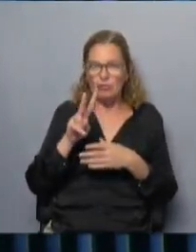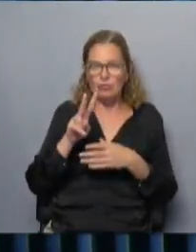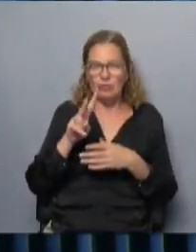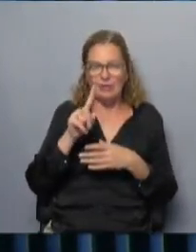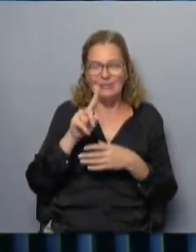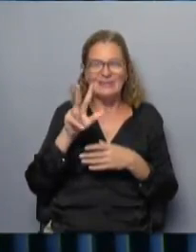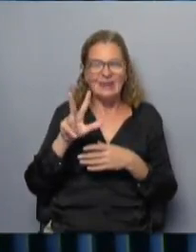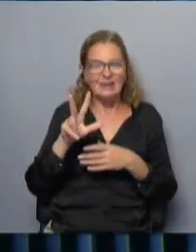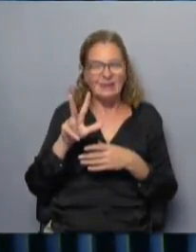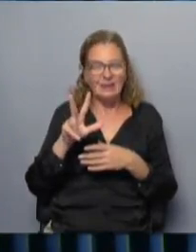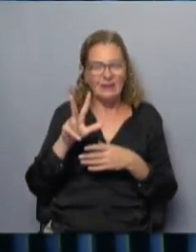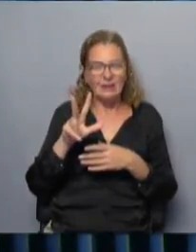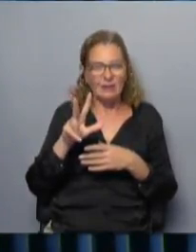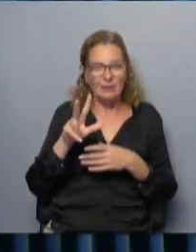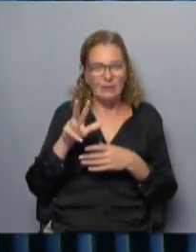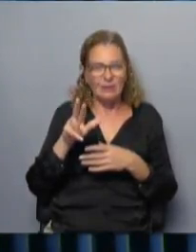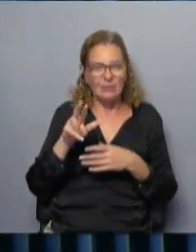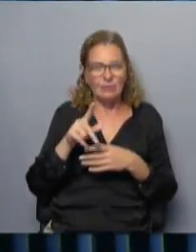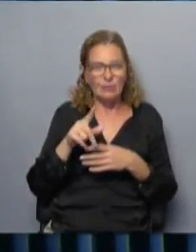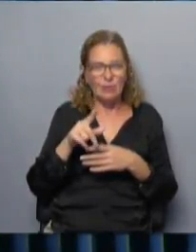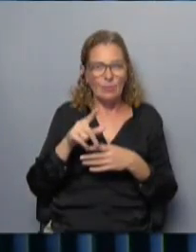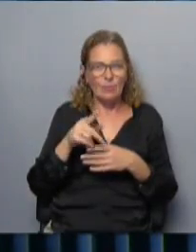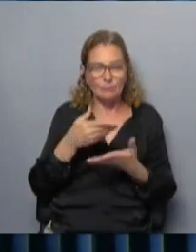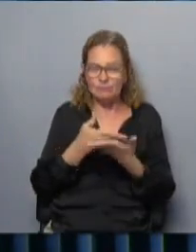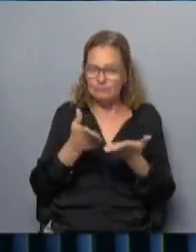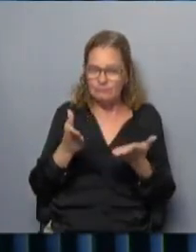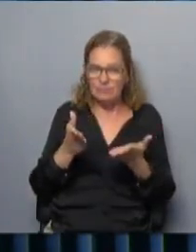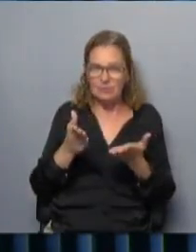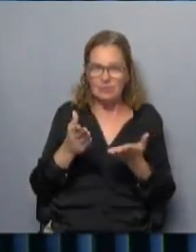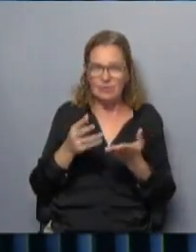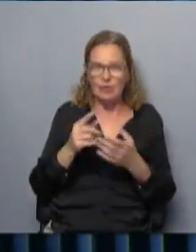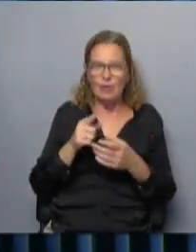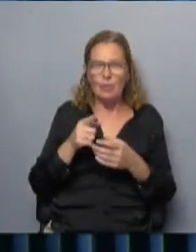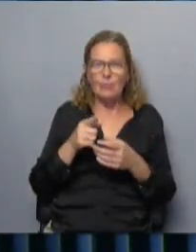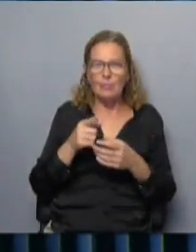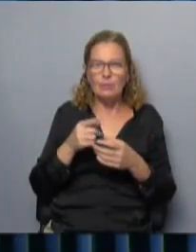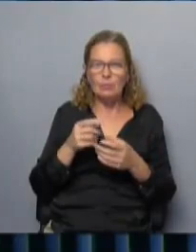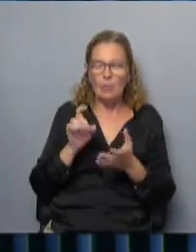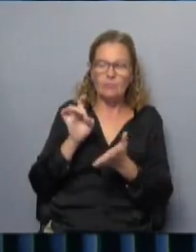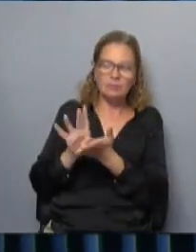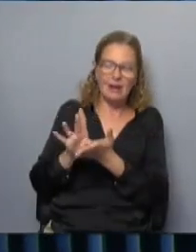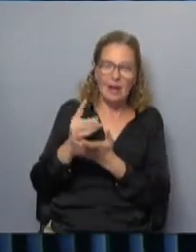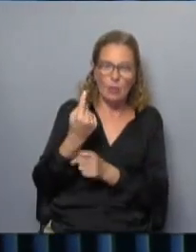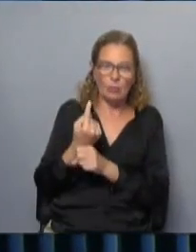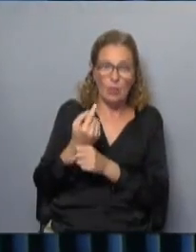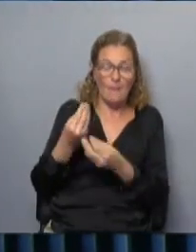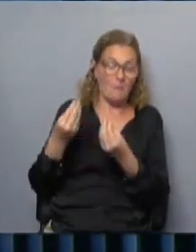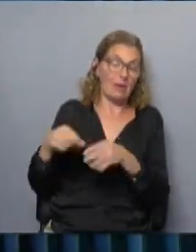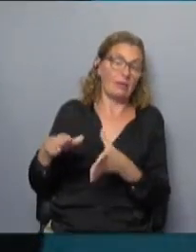12 o 13 que está por razones muy muy evidentes porque qué pasa cuando uno echa uno pierde